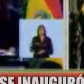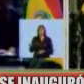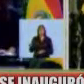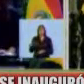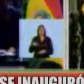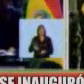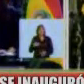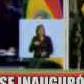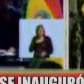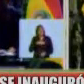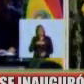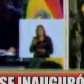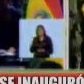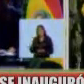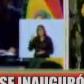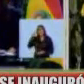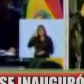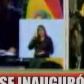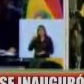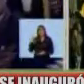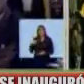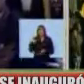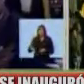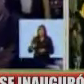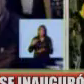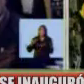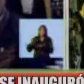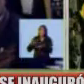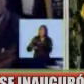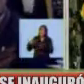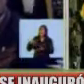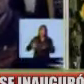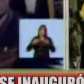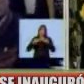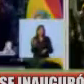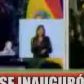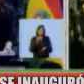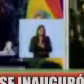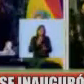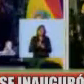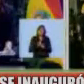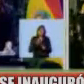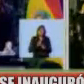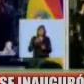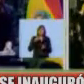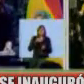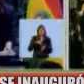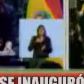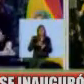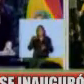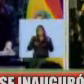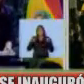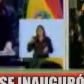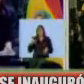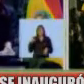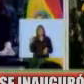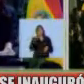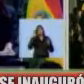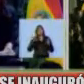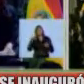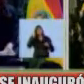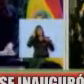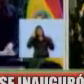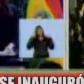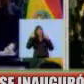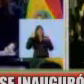estamos muy contentos Evo de estar compartiendo contigo hemos trabajado tanto millones y millones de argentinos y soñado